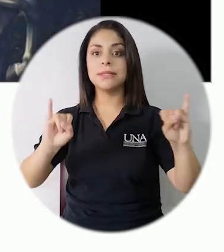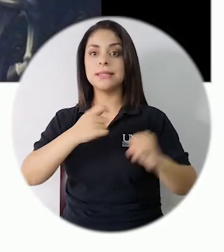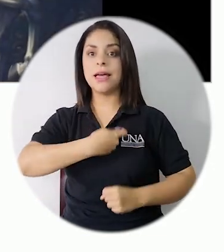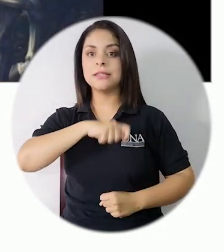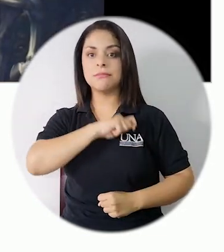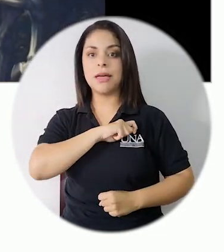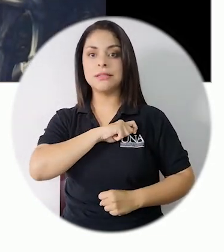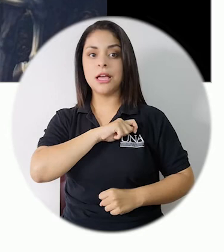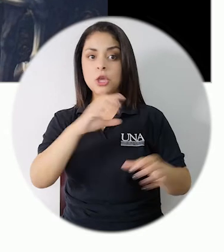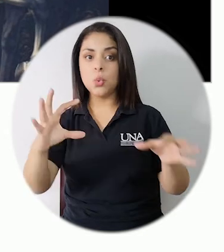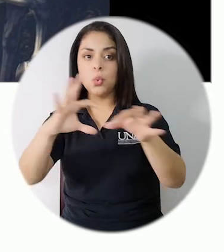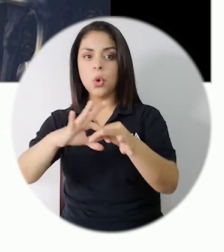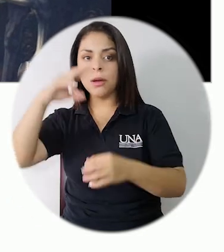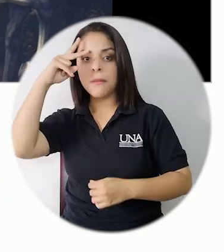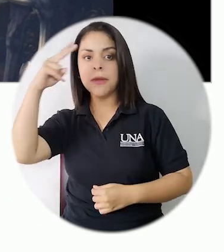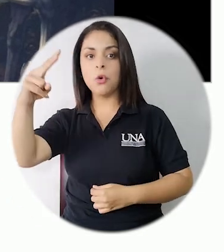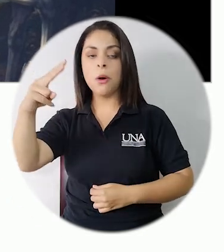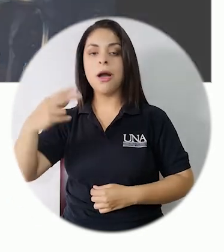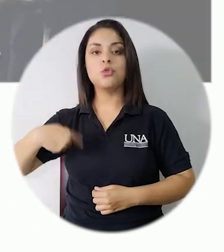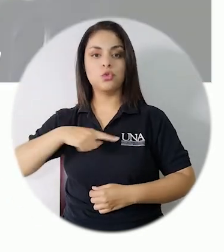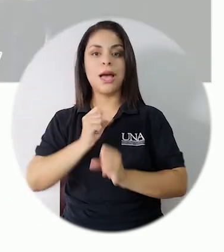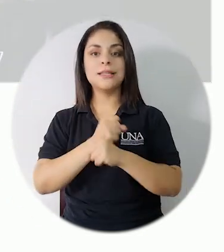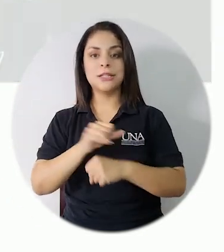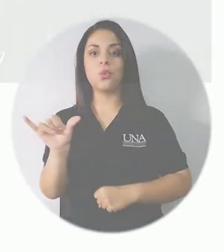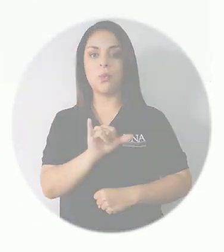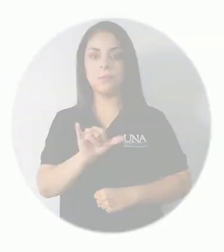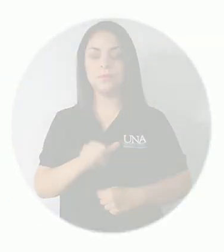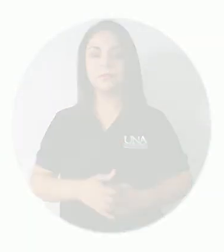de España y la unión a Iturbide para